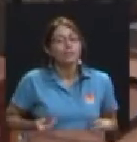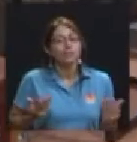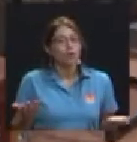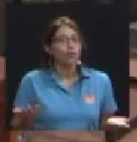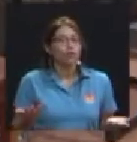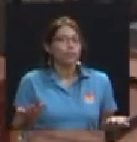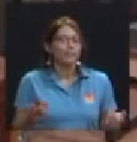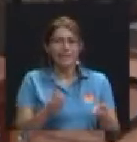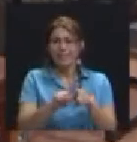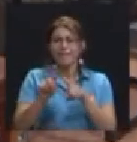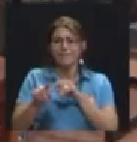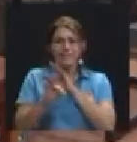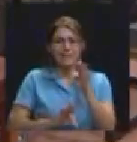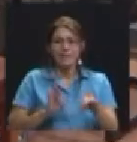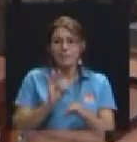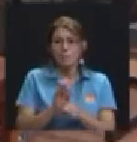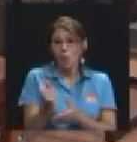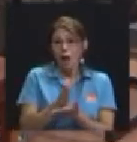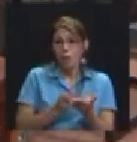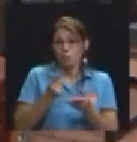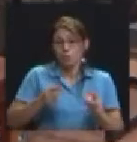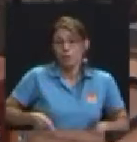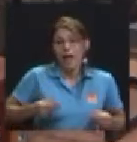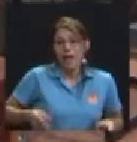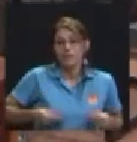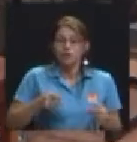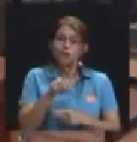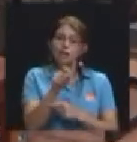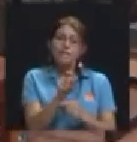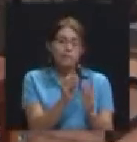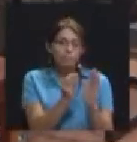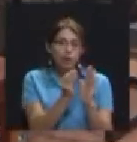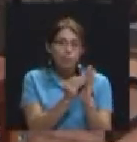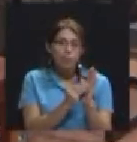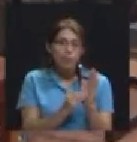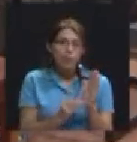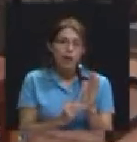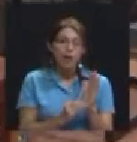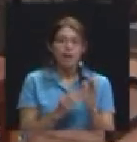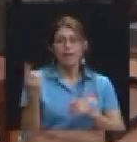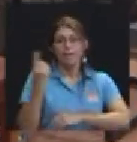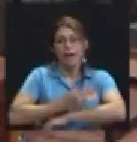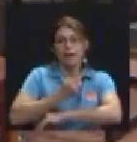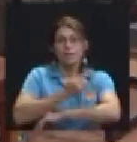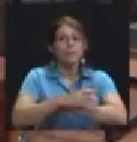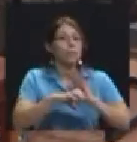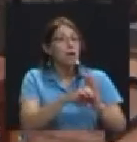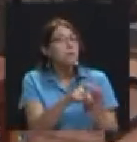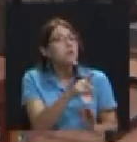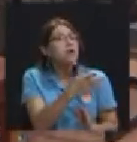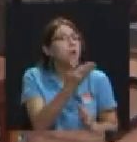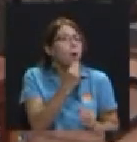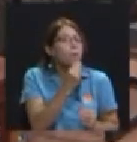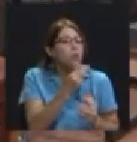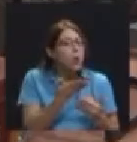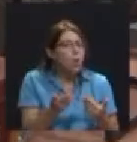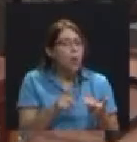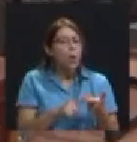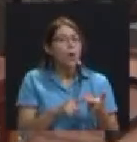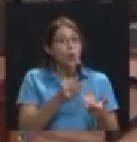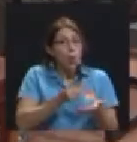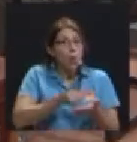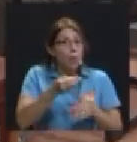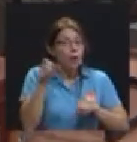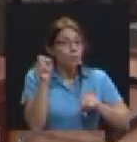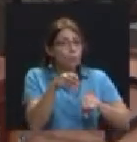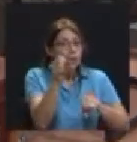de todo tipo, ¿verdad? Hay gastos que tienen que ir llenando diariamente, que lo que se comió, si compraron en el súper, si lo